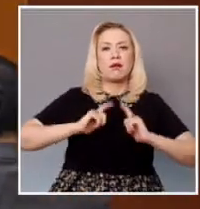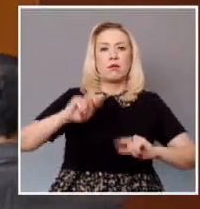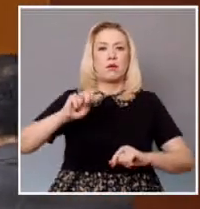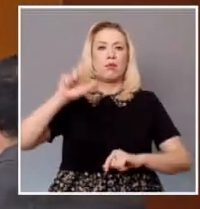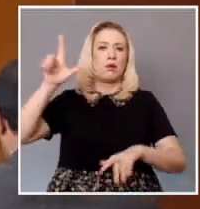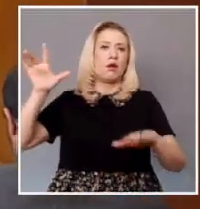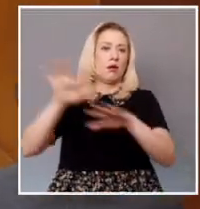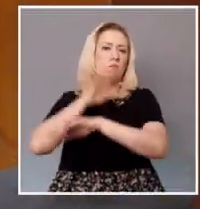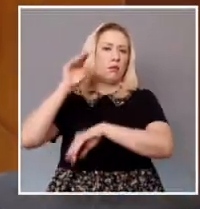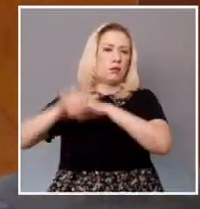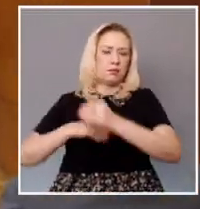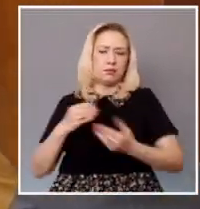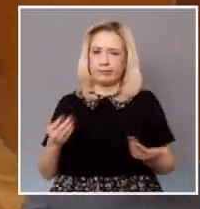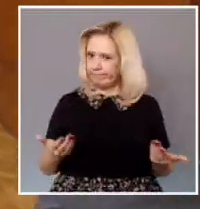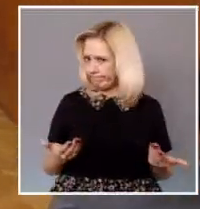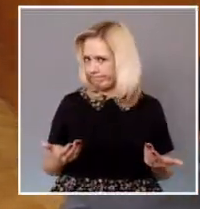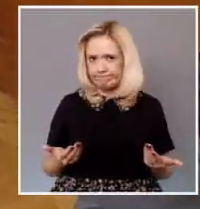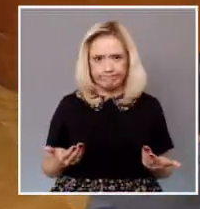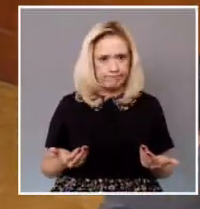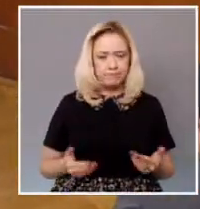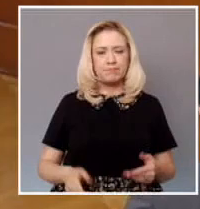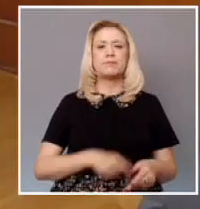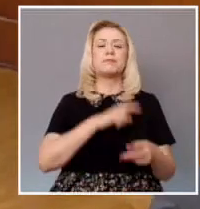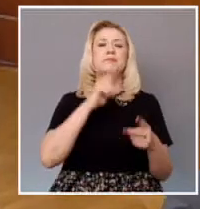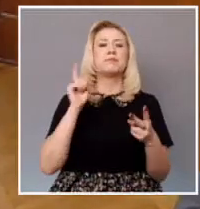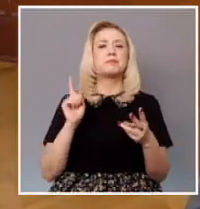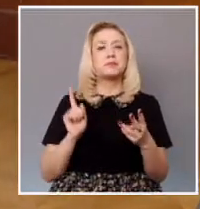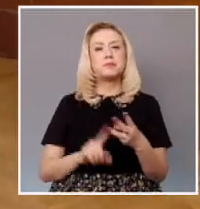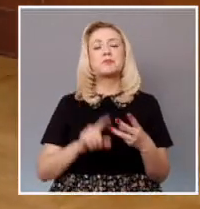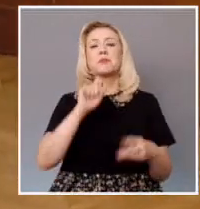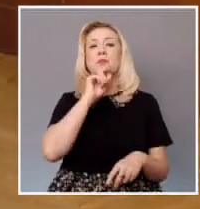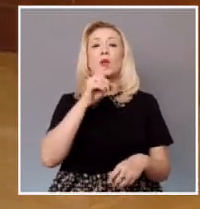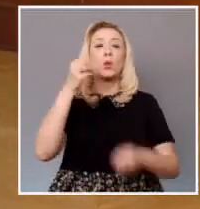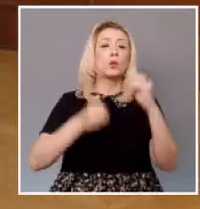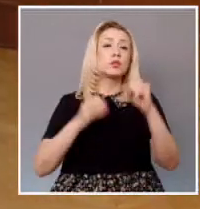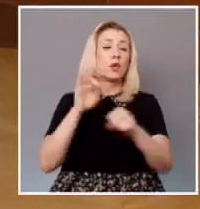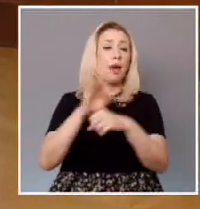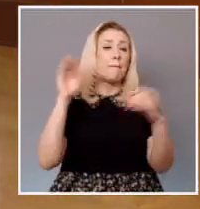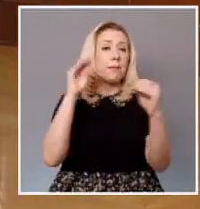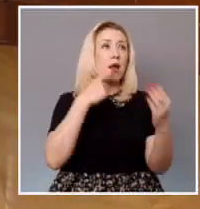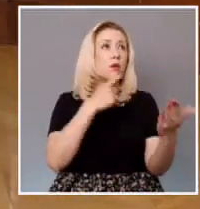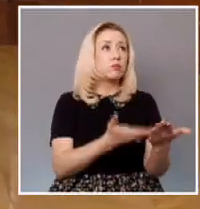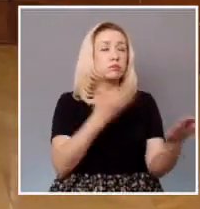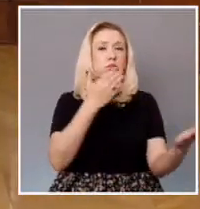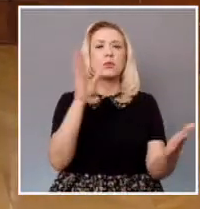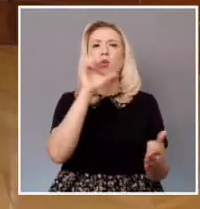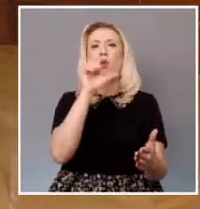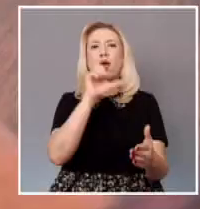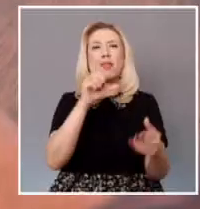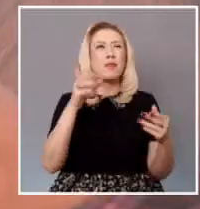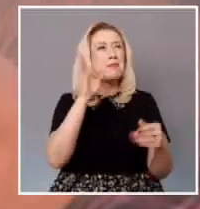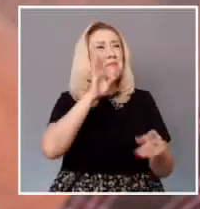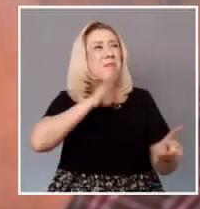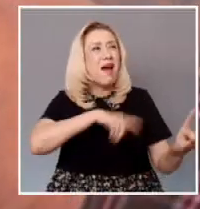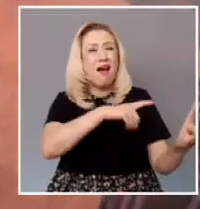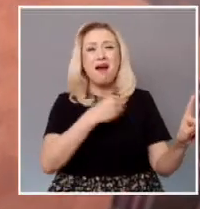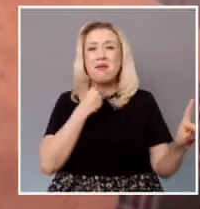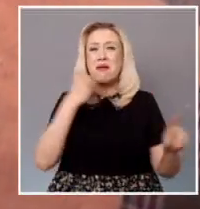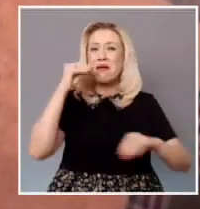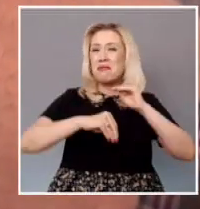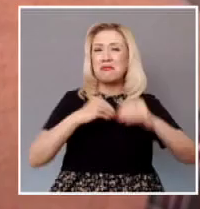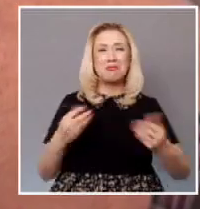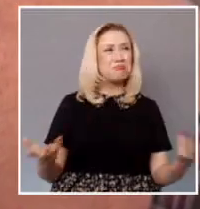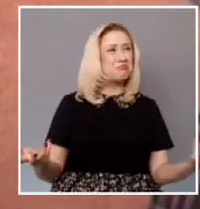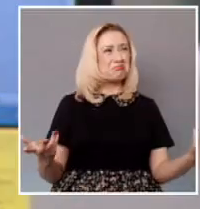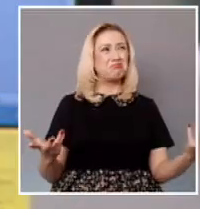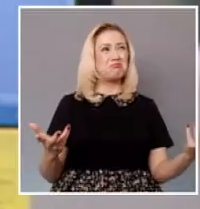otro asunto, resolvió que en el juicio de amparo, la suplencia de la deficiencia de la queja no puede operar en perjuicio de quien se